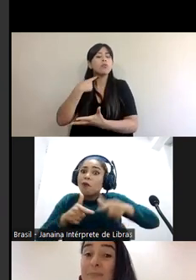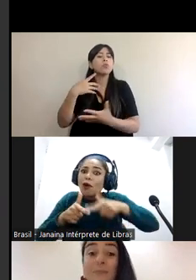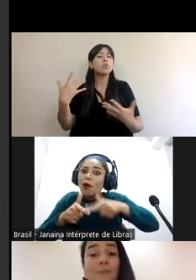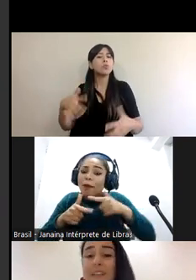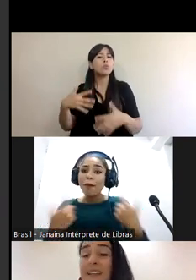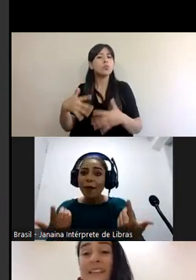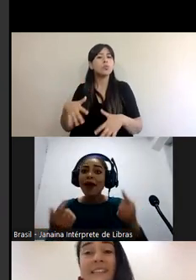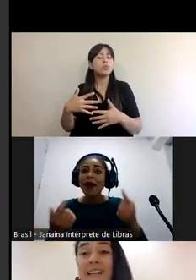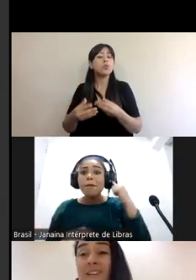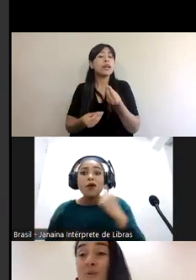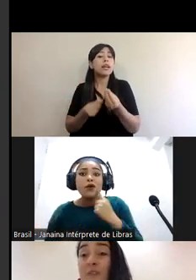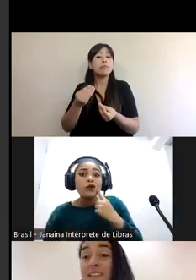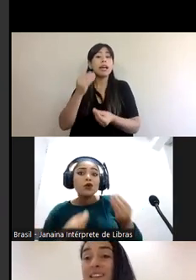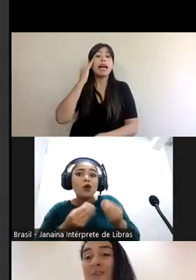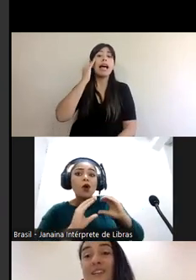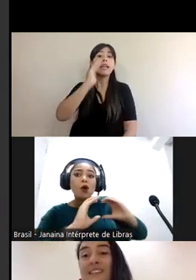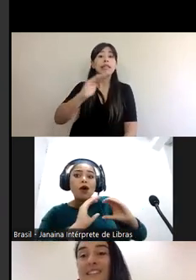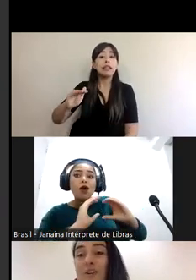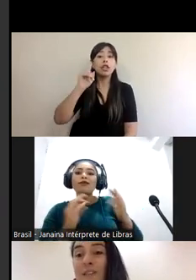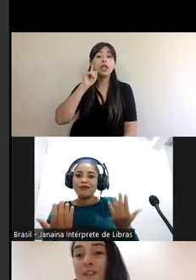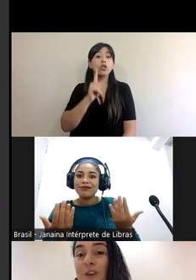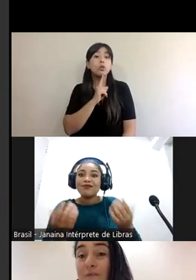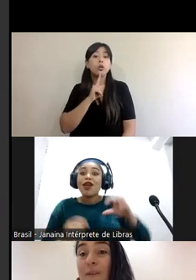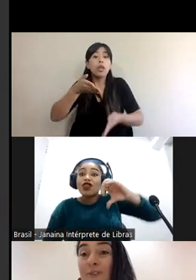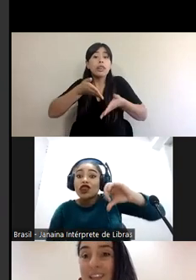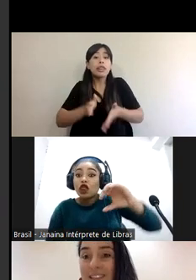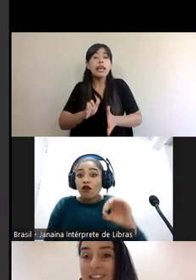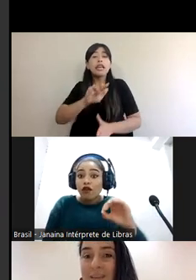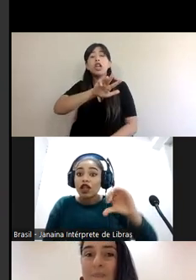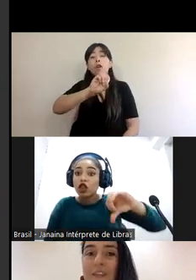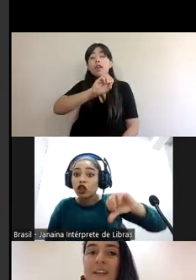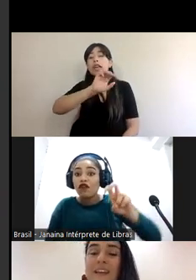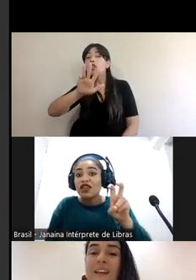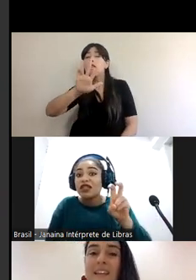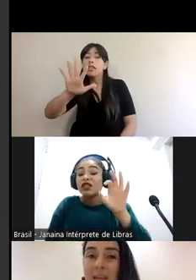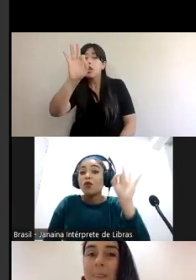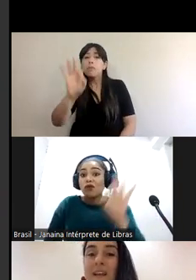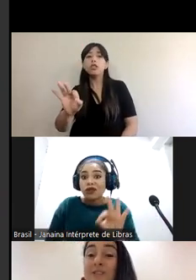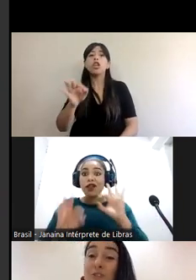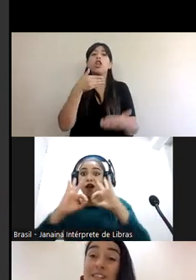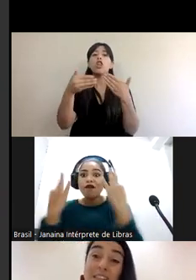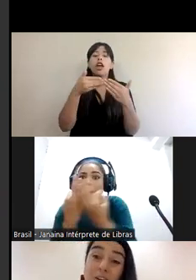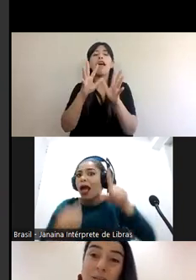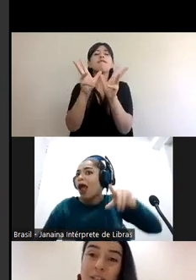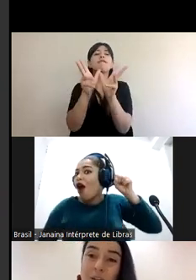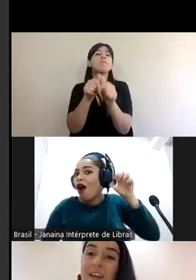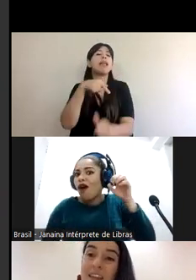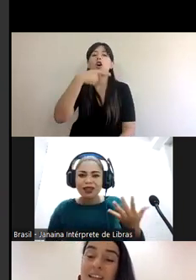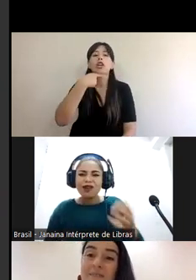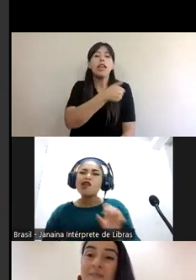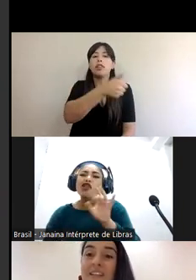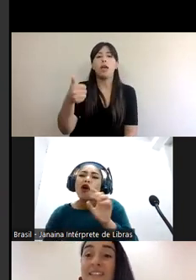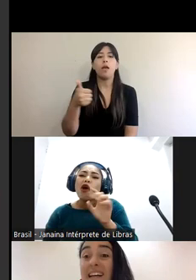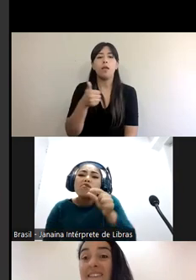sordas nacen entre un 90 y un 95% en familias de oyentes, y solo el 5% de